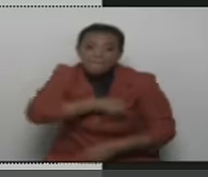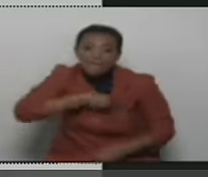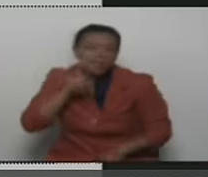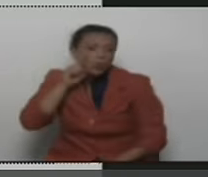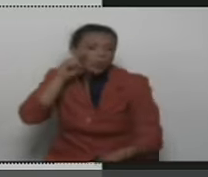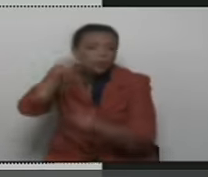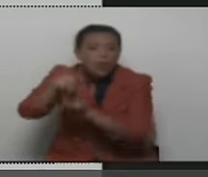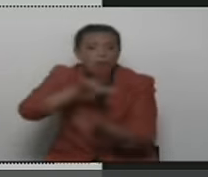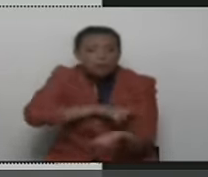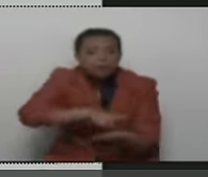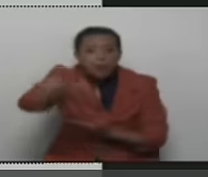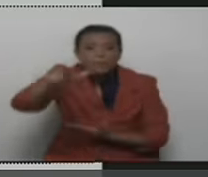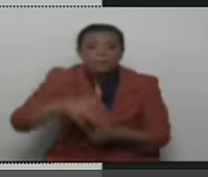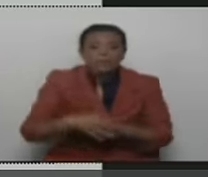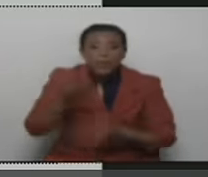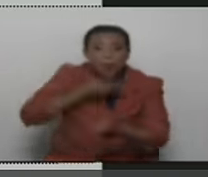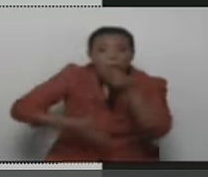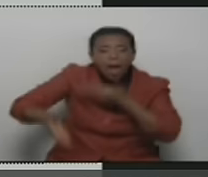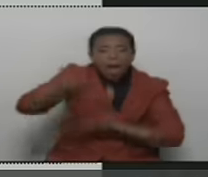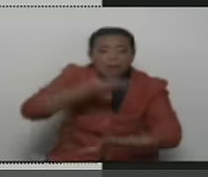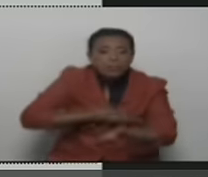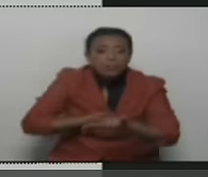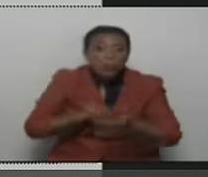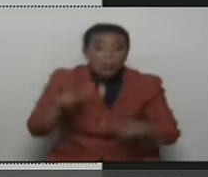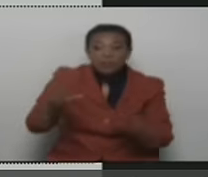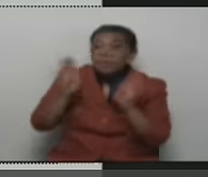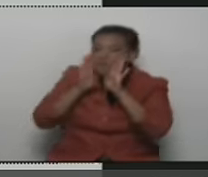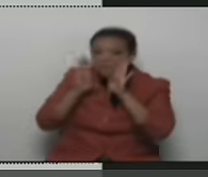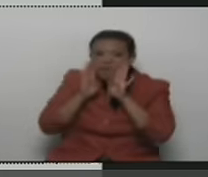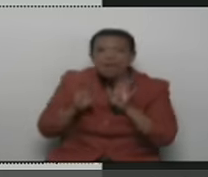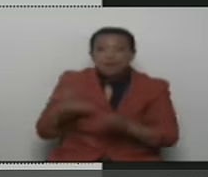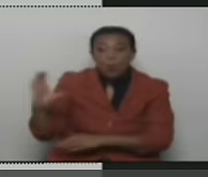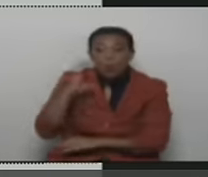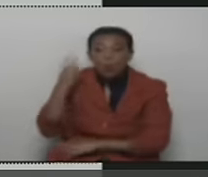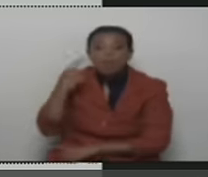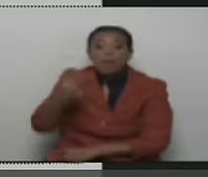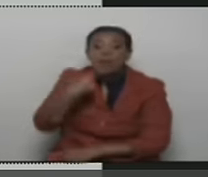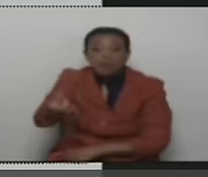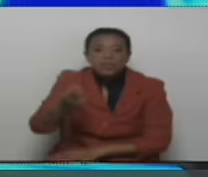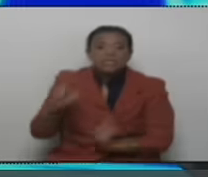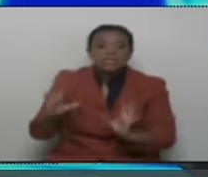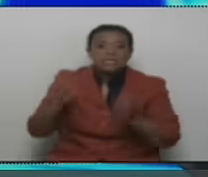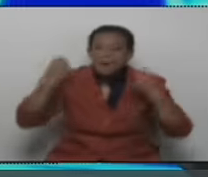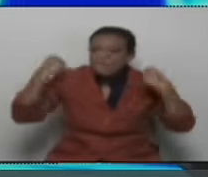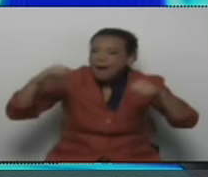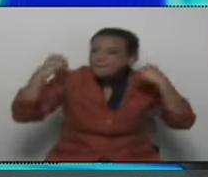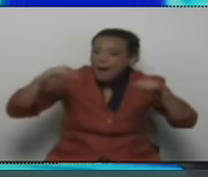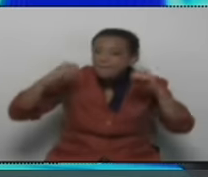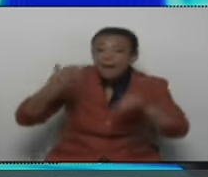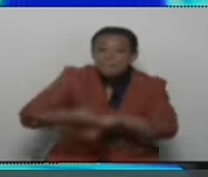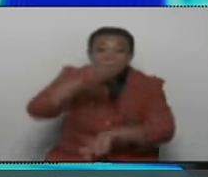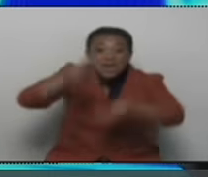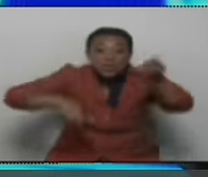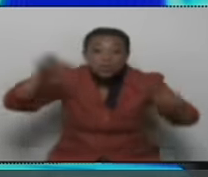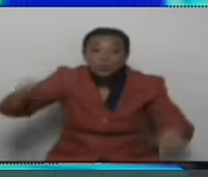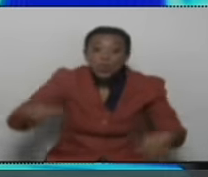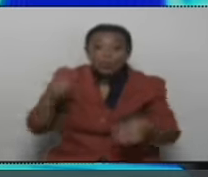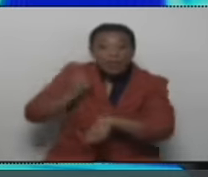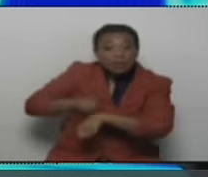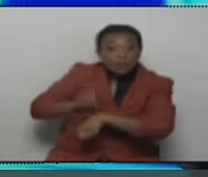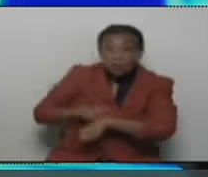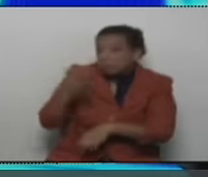en misiones en ambos países, estuvo en intercambio, según él mismo lo confiesa, en Colombia, entrenando a un grupo de personas que aún a estas